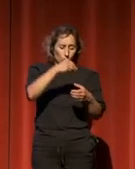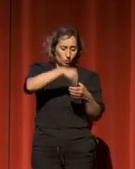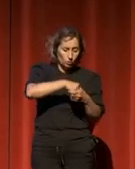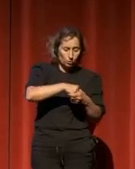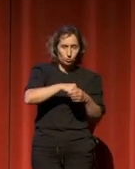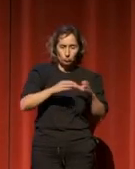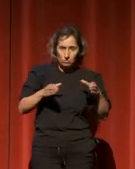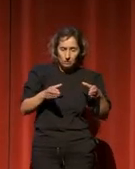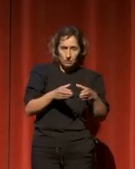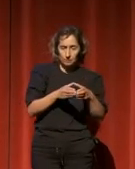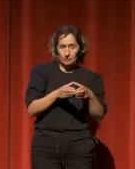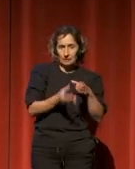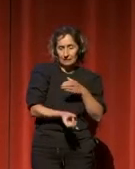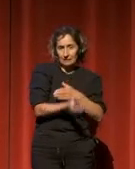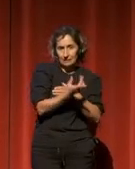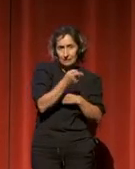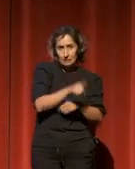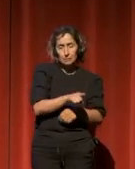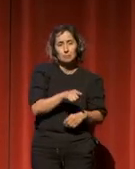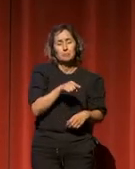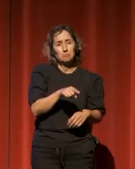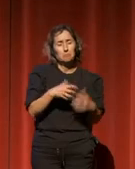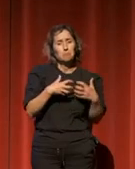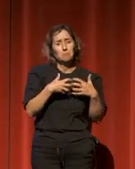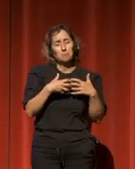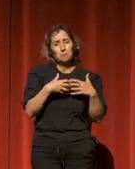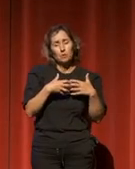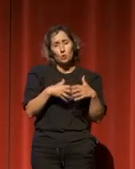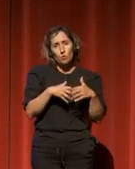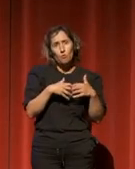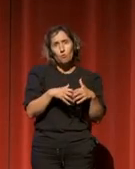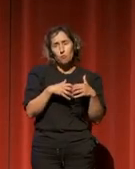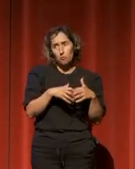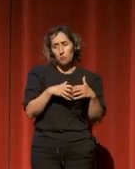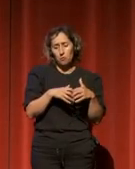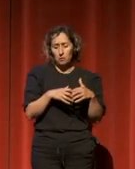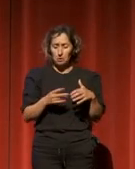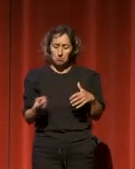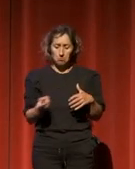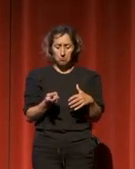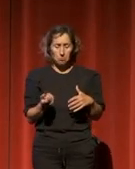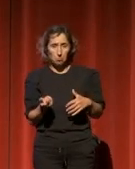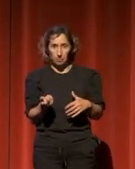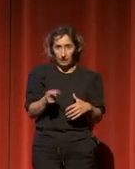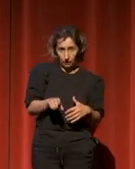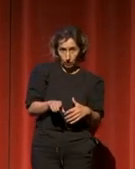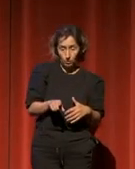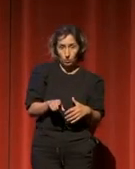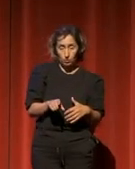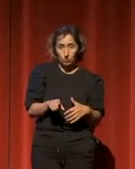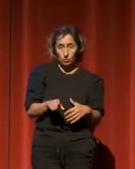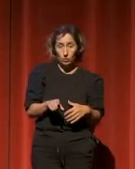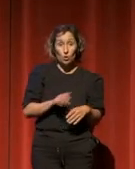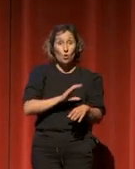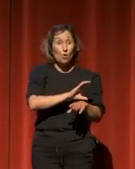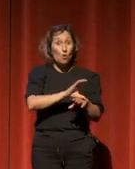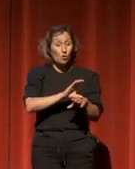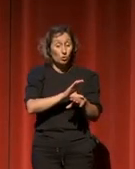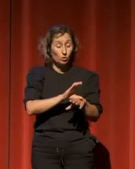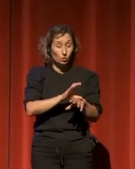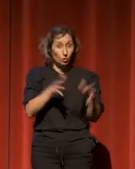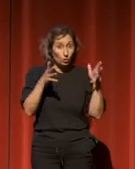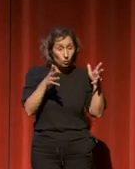eh que funcionen bastante bastante de manera bastante padecida es decir son consejos a través de los